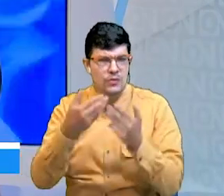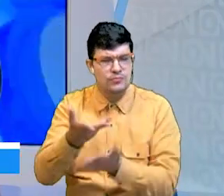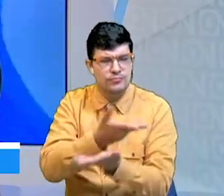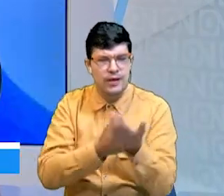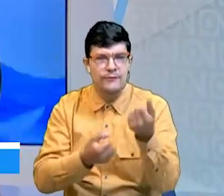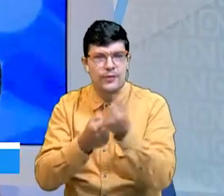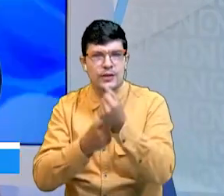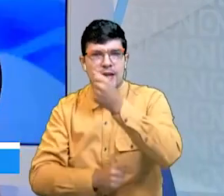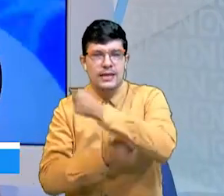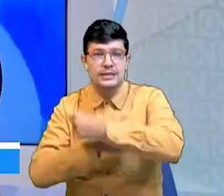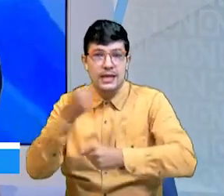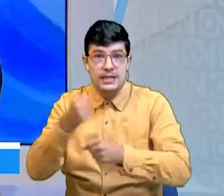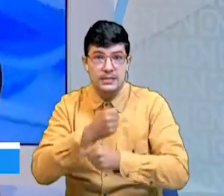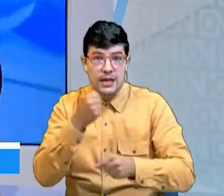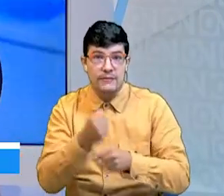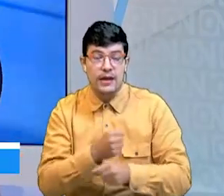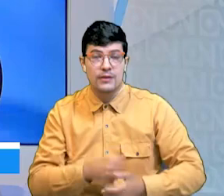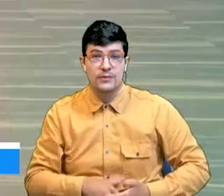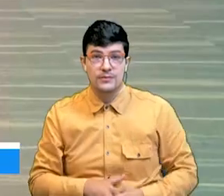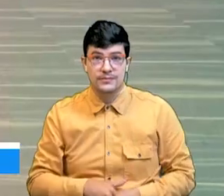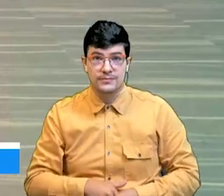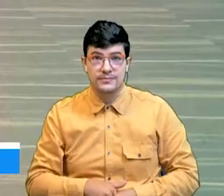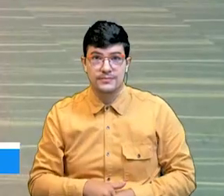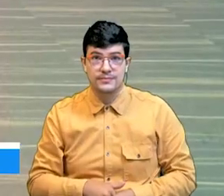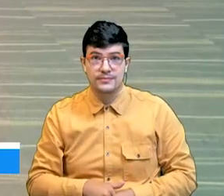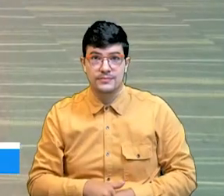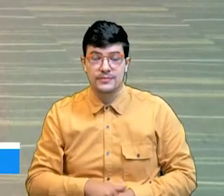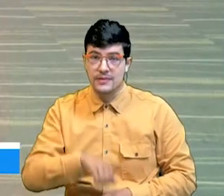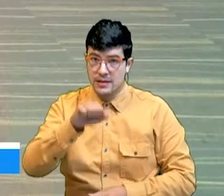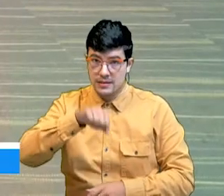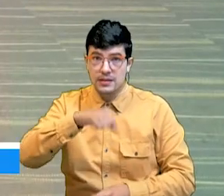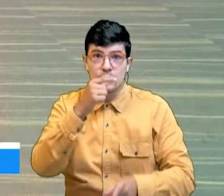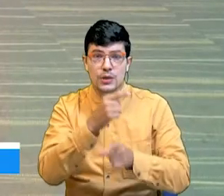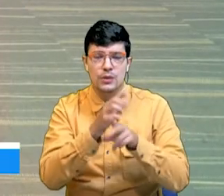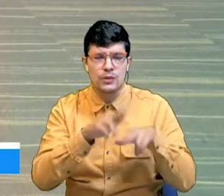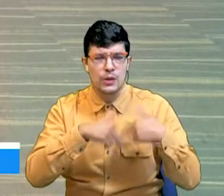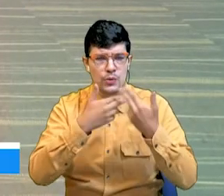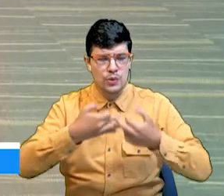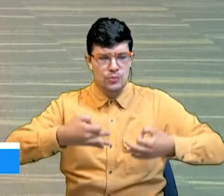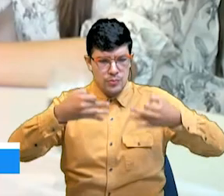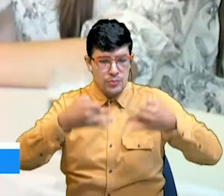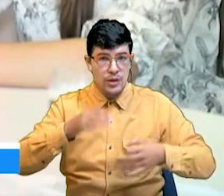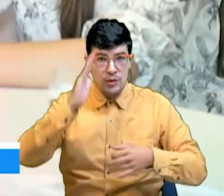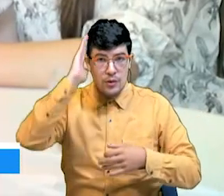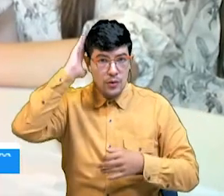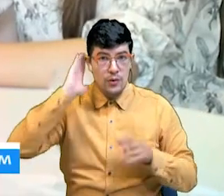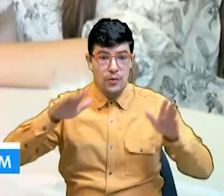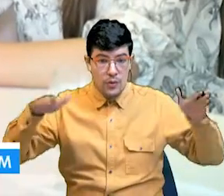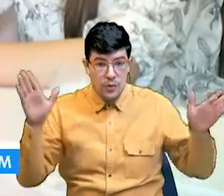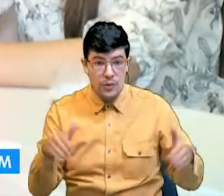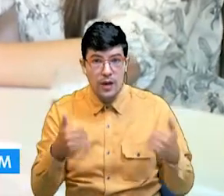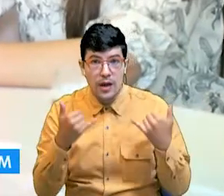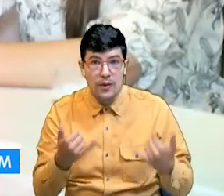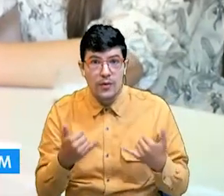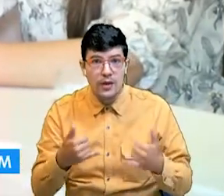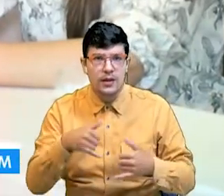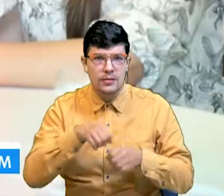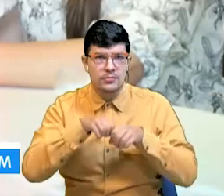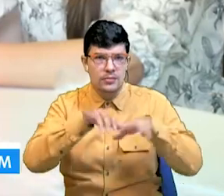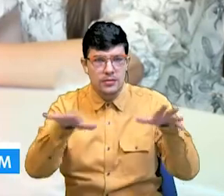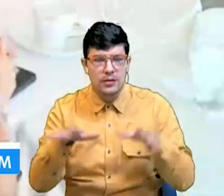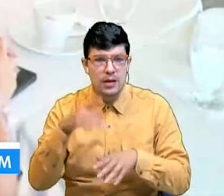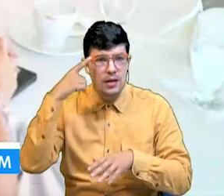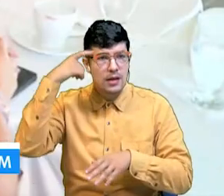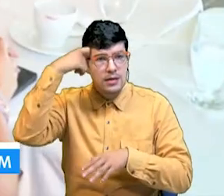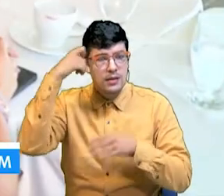entre diputados y gobiernos de santander una reunión formal el gobernador electo mauricio aguilar social hizo los